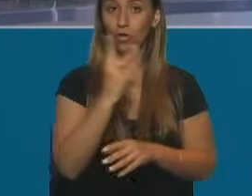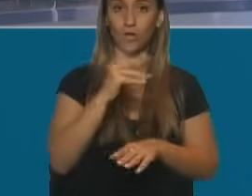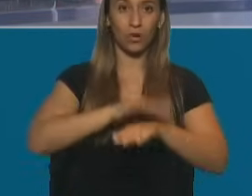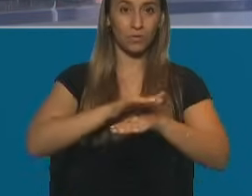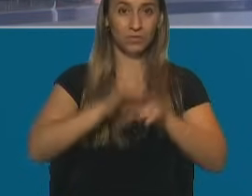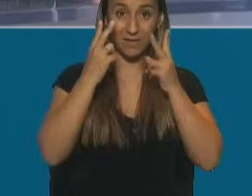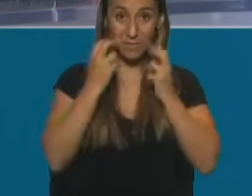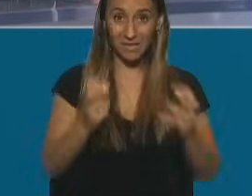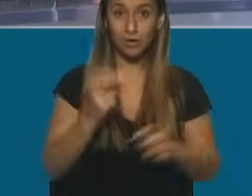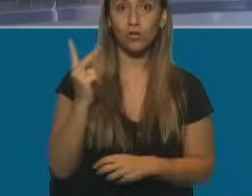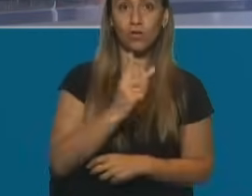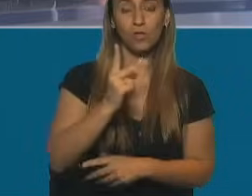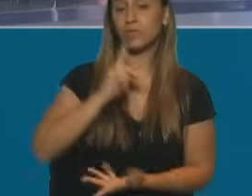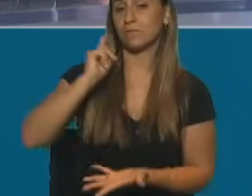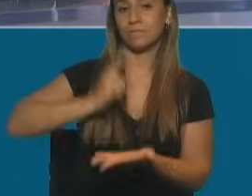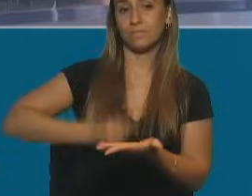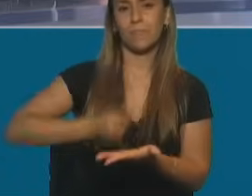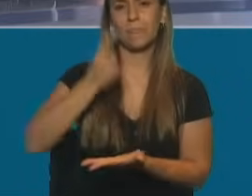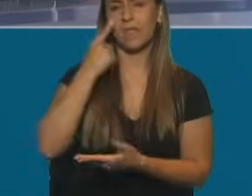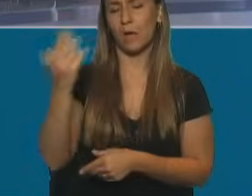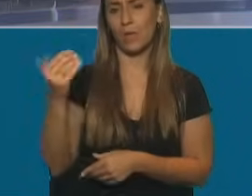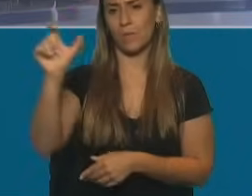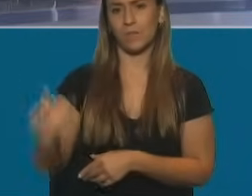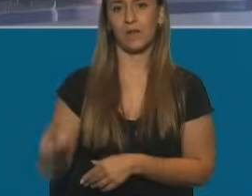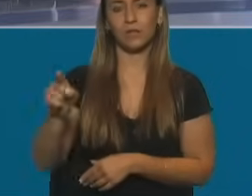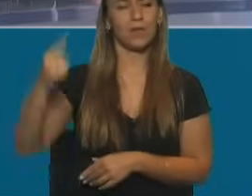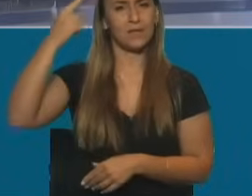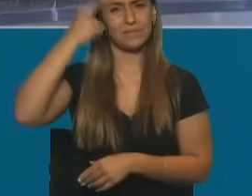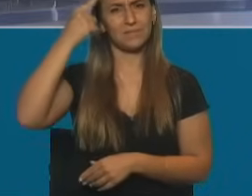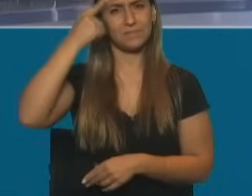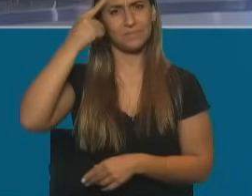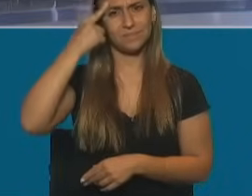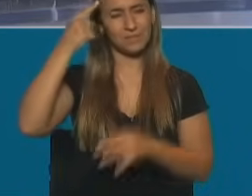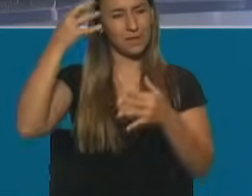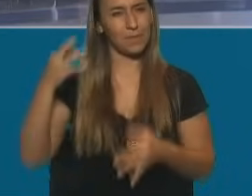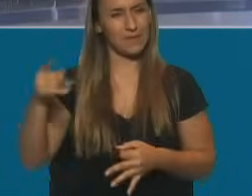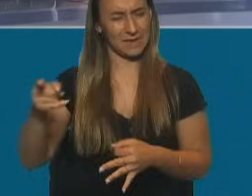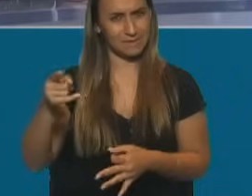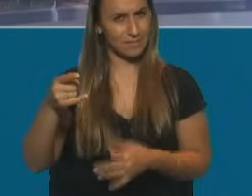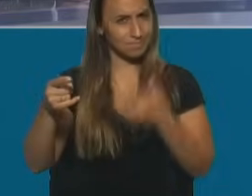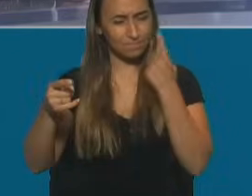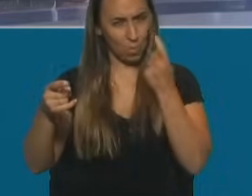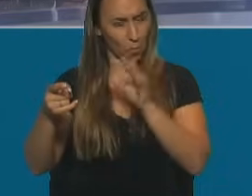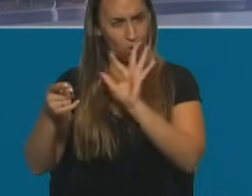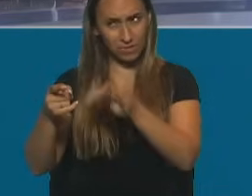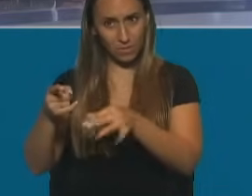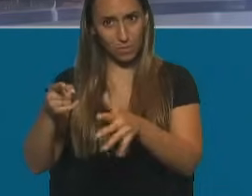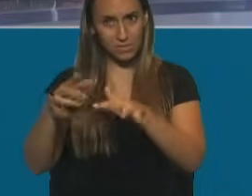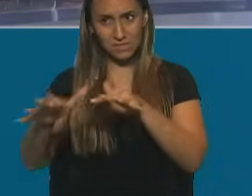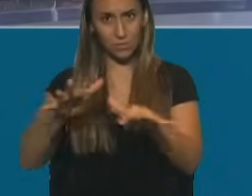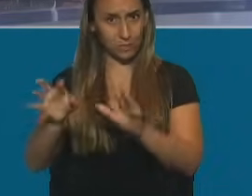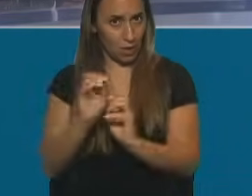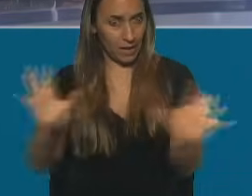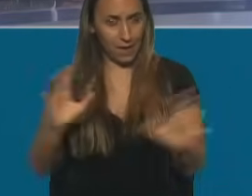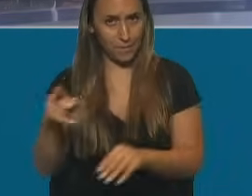van a ordenar peritajes psiquiátricos para determinar si esta persona estaba en sus cabales y sabía, si comprendía la criminalidad del